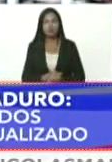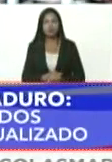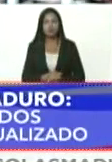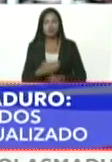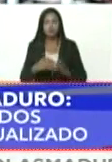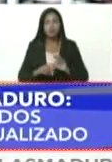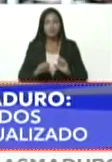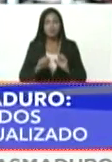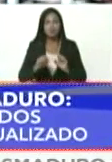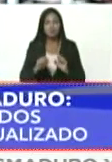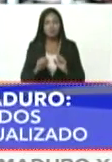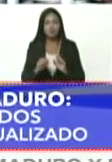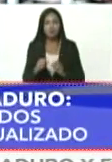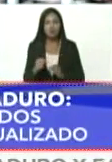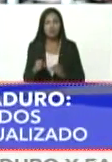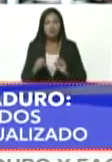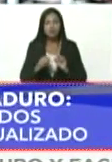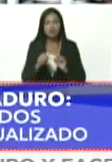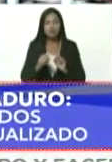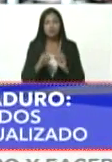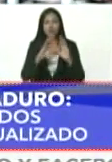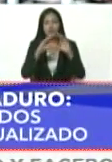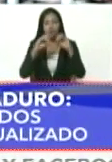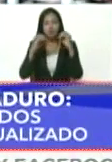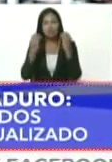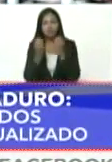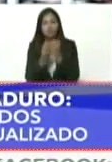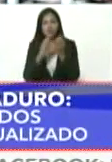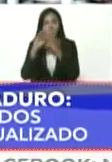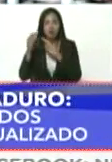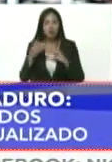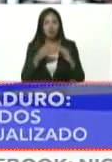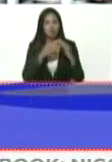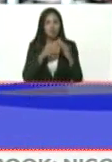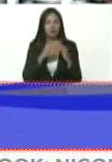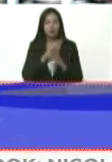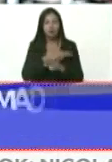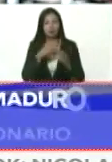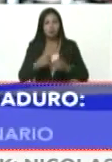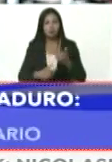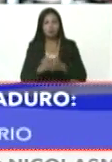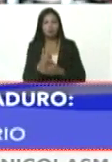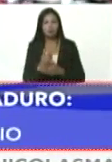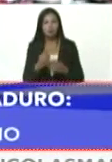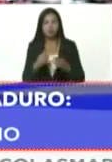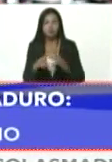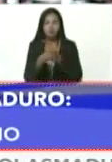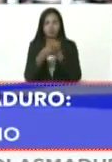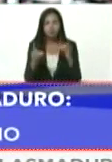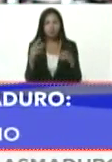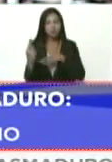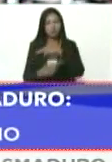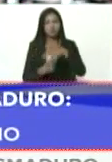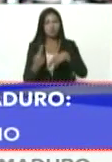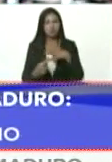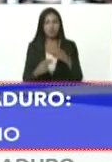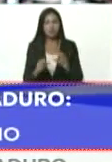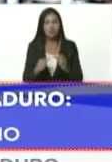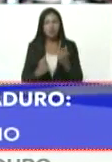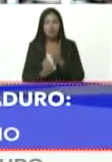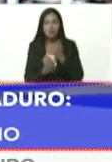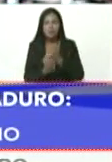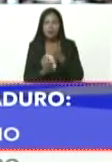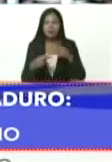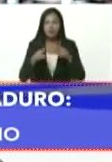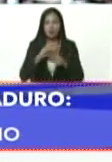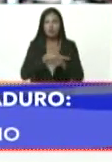Vamos a avanzar intensamente en la organización de las comunas, en el fortalecimiento de la democracia revolucionaria de base, en